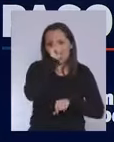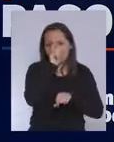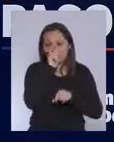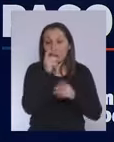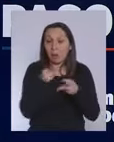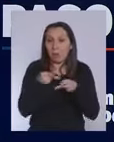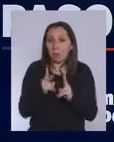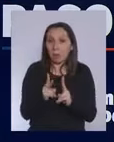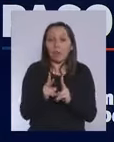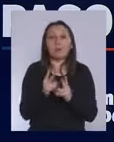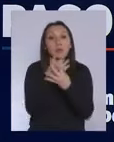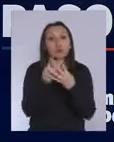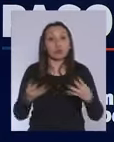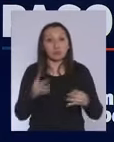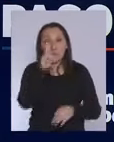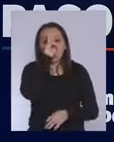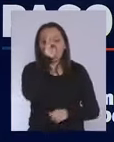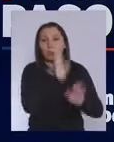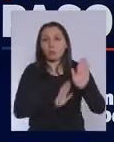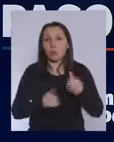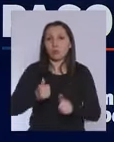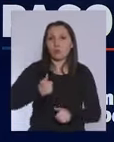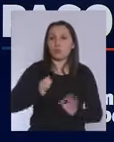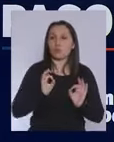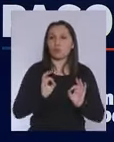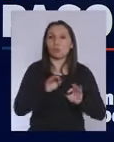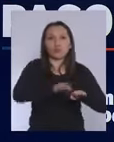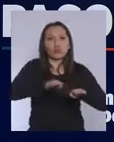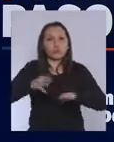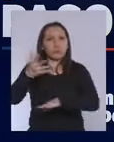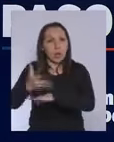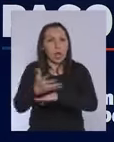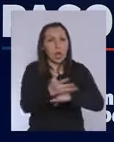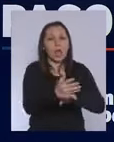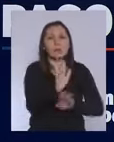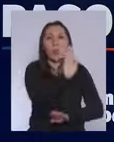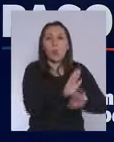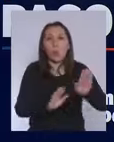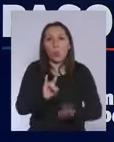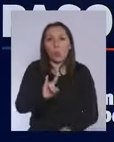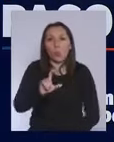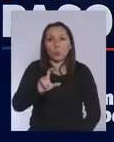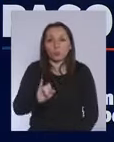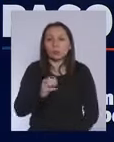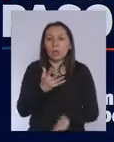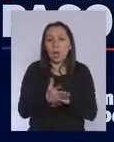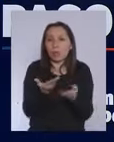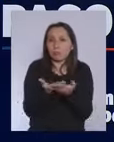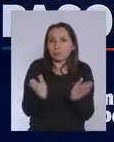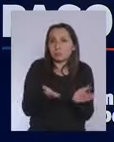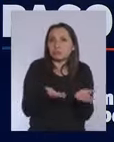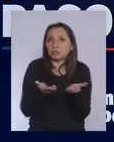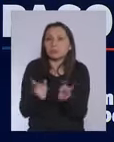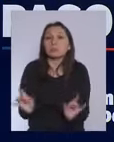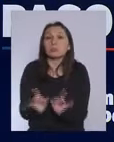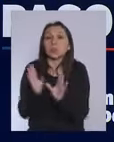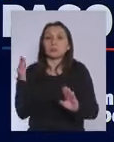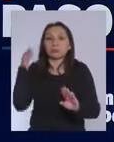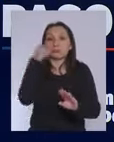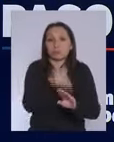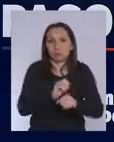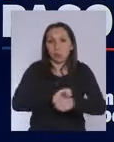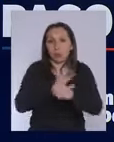permitió que la recta existencial mantuviera todas las camas sobre todo las camas de cuidados intensivos a disposición de pacientes de coronavirus